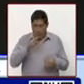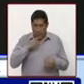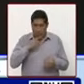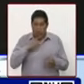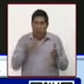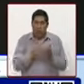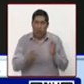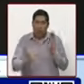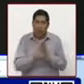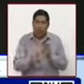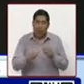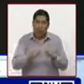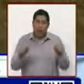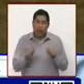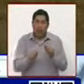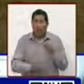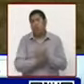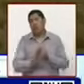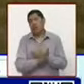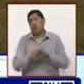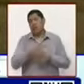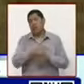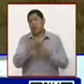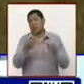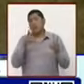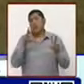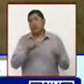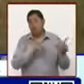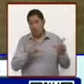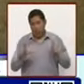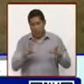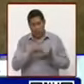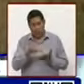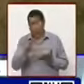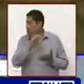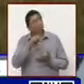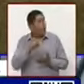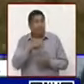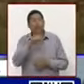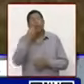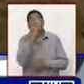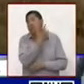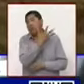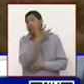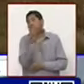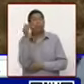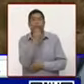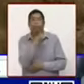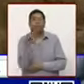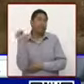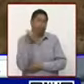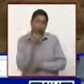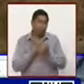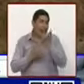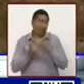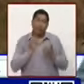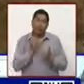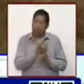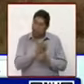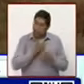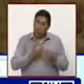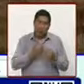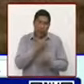manera ilegal en nuestras áreas protegidas, porque son tierras no disponibles, tienen un propósito fundamental, el cuidado, la preservación de